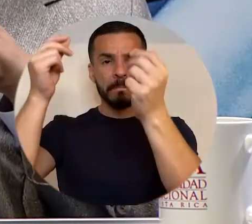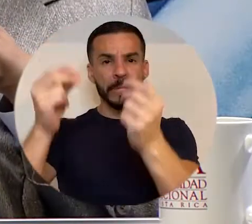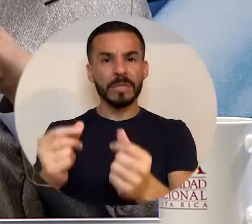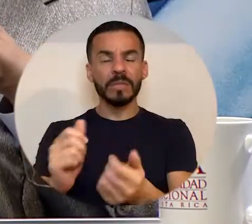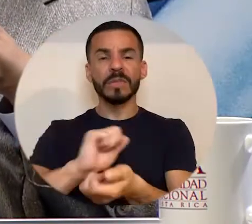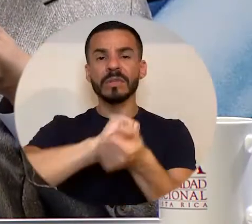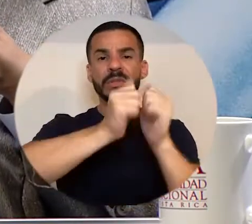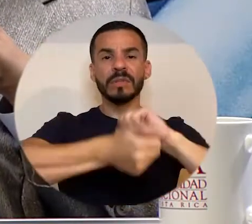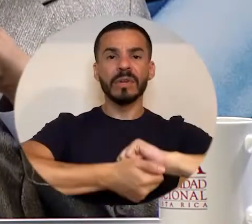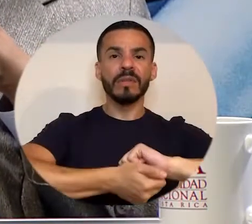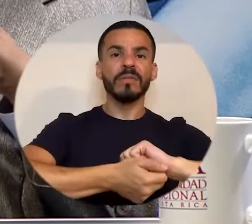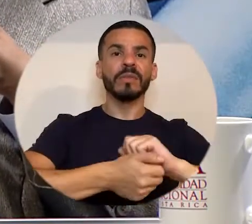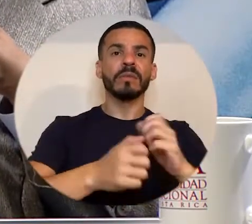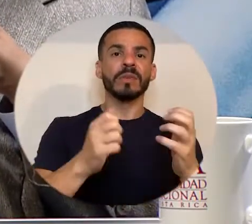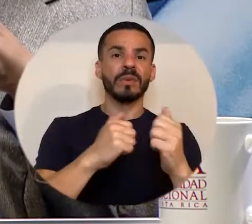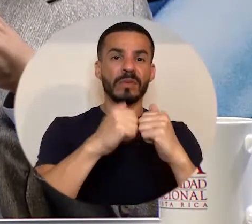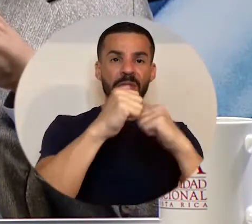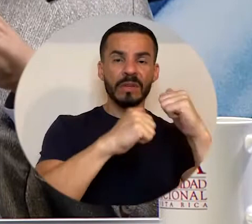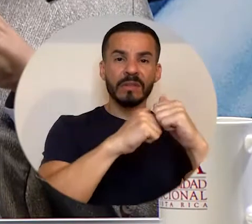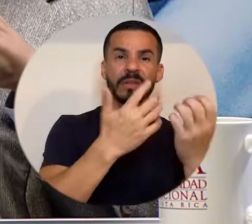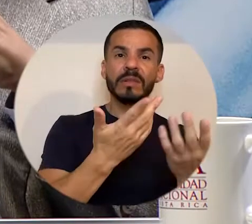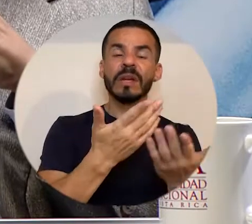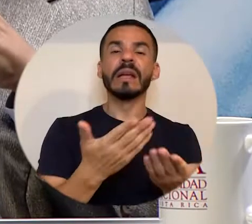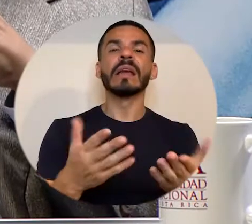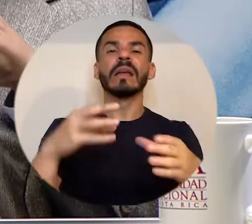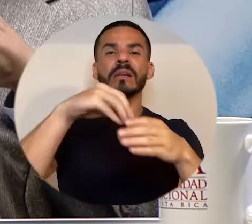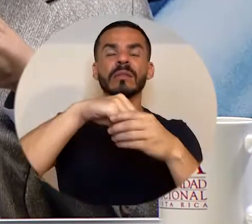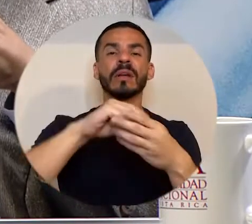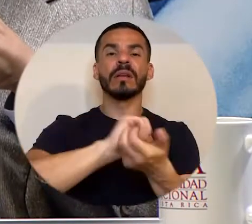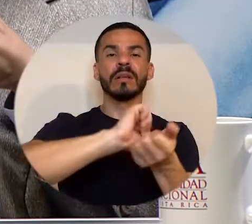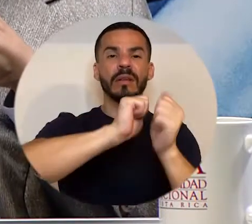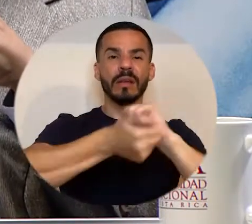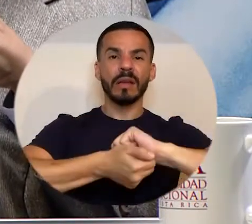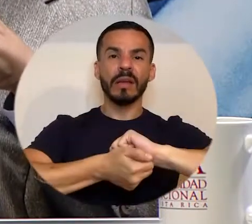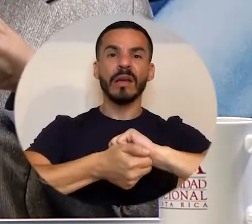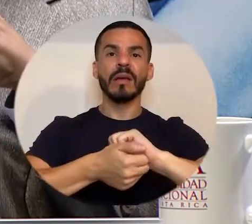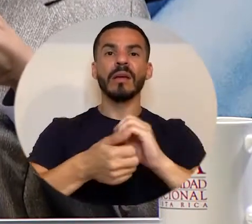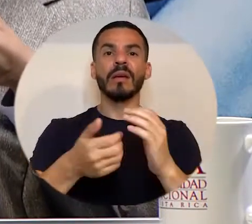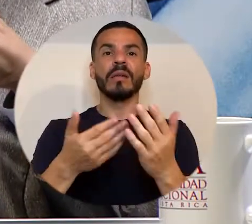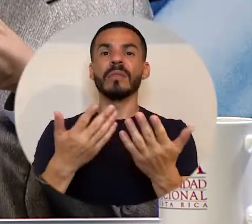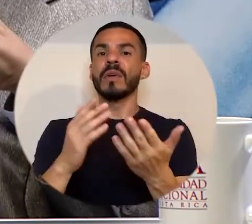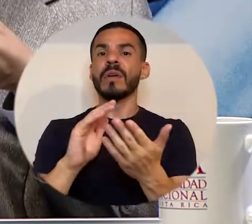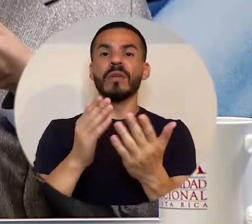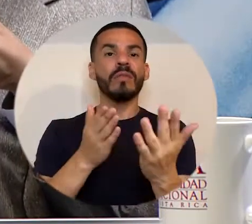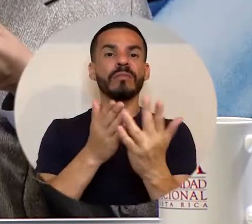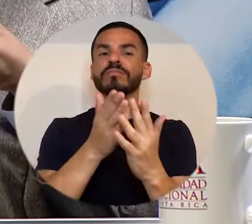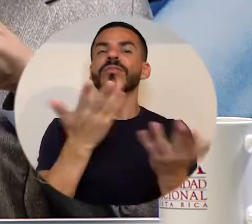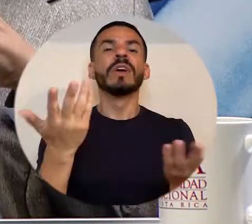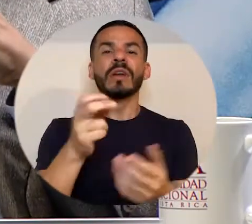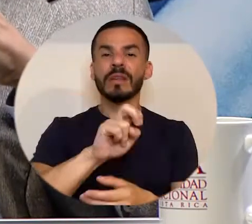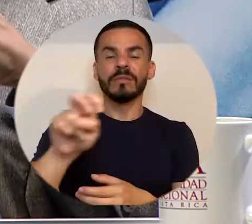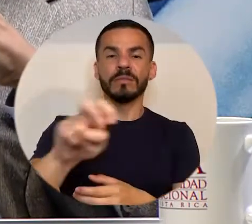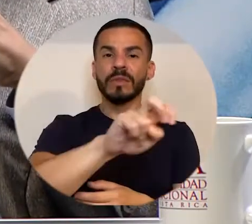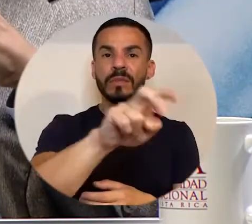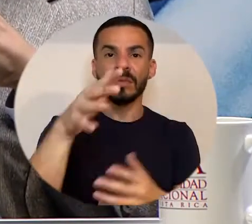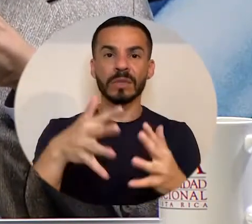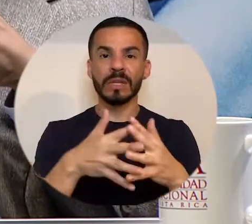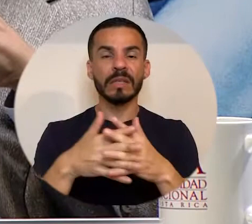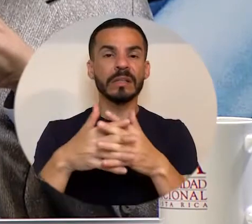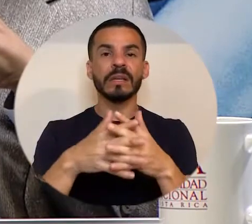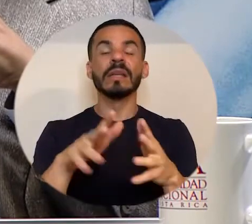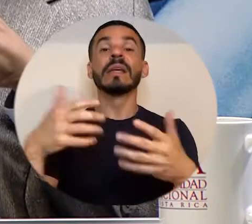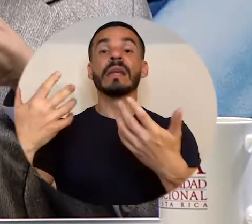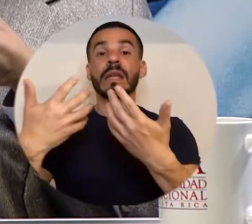de transformación de infraestructuras que implica la transformación de los medios de transporte en Estados Unidos y de